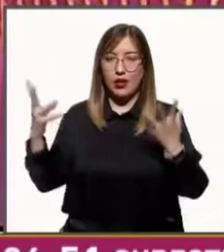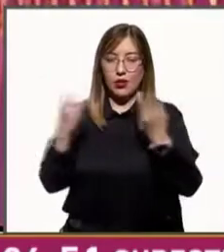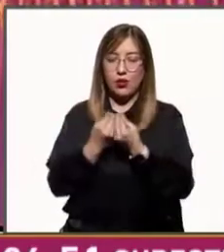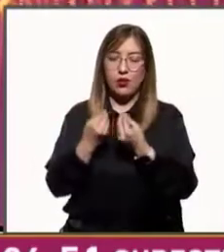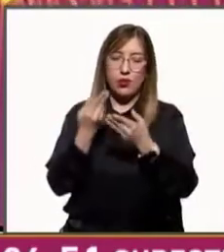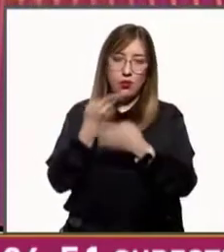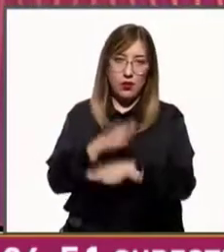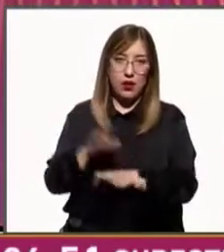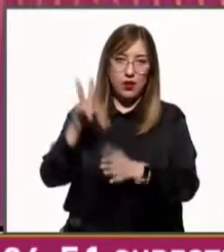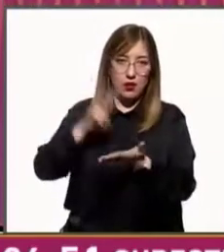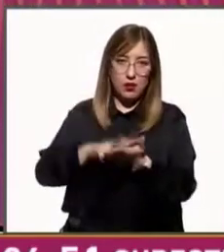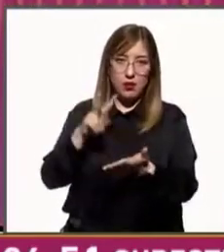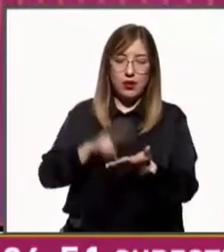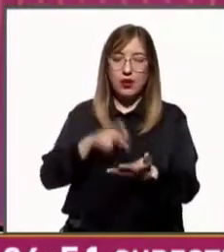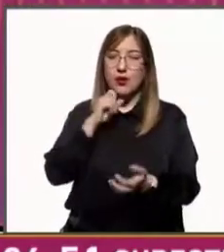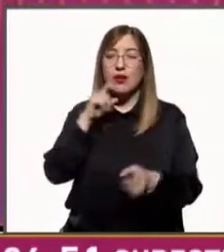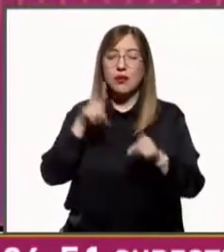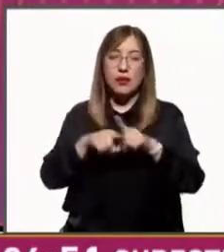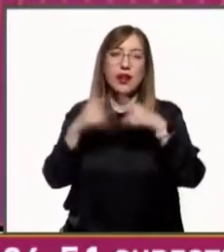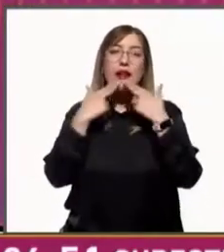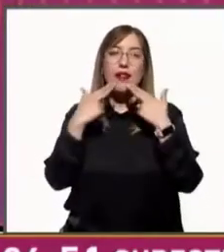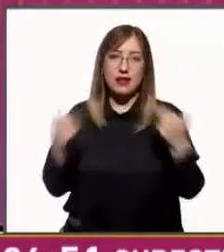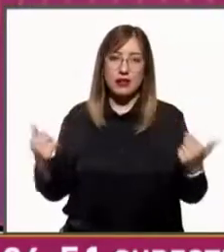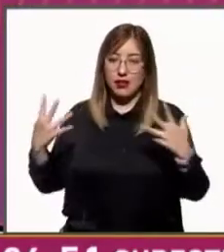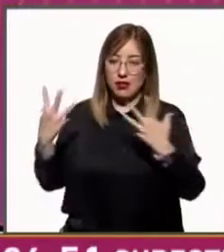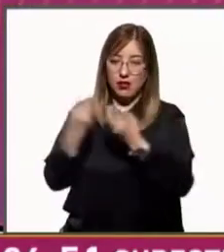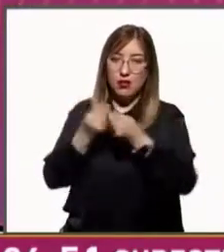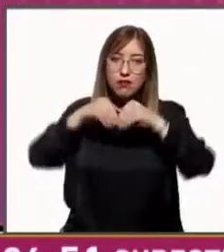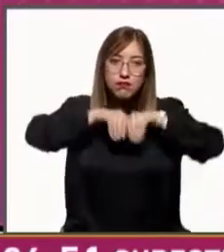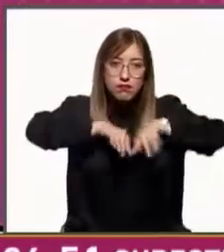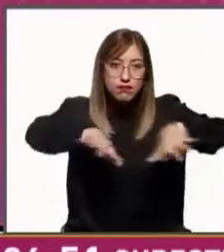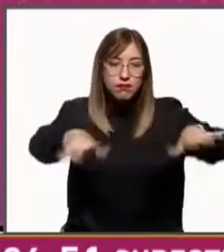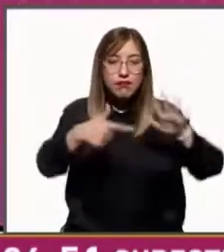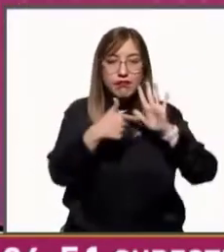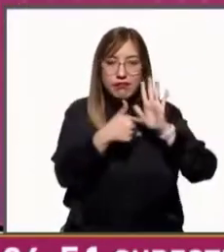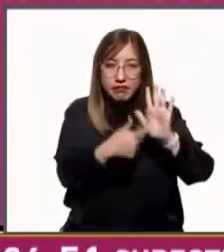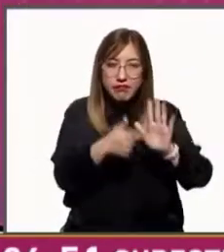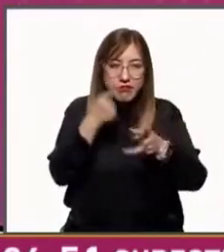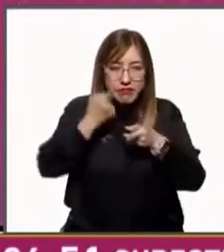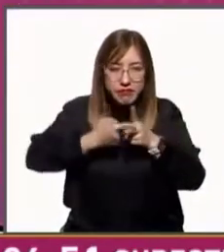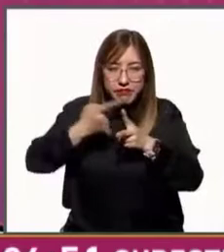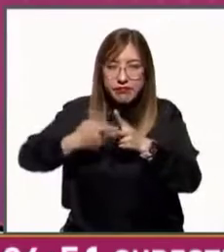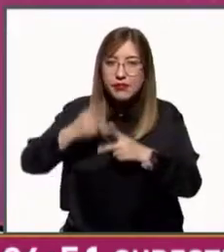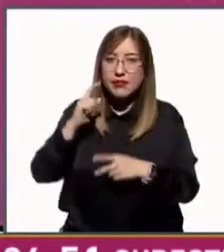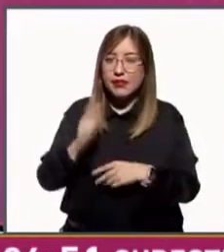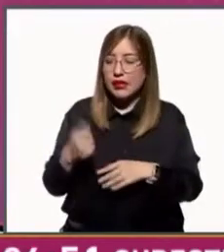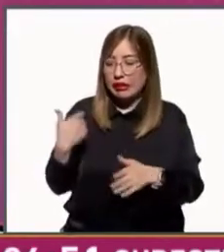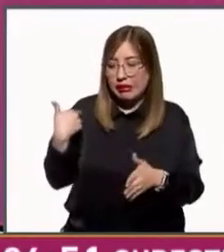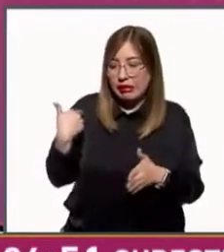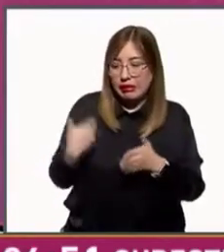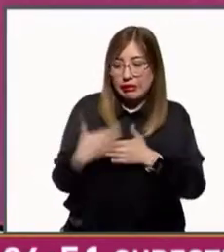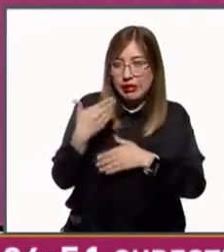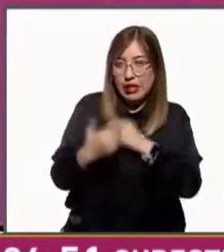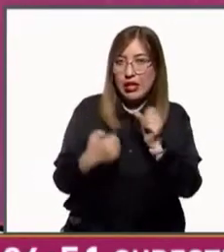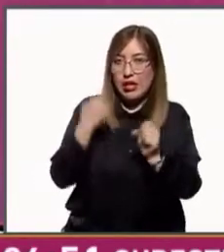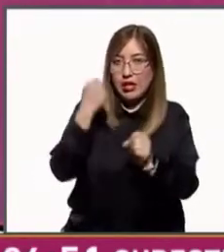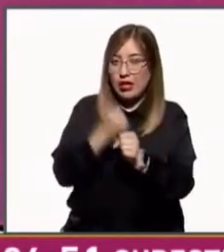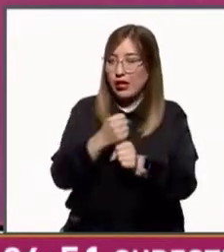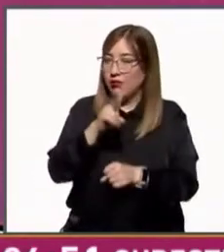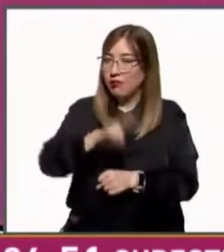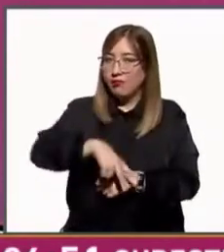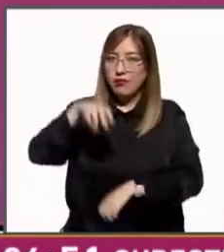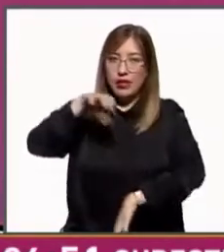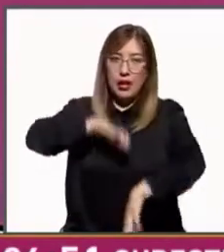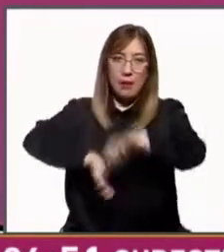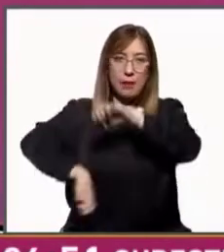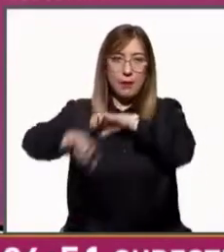Valores y Hacienda. Nuevamente creo que es, pues en estos un par de años en que buena parte de las empresas